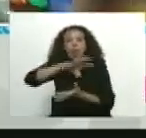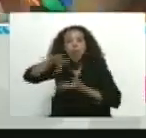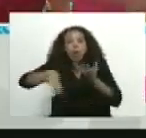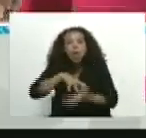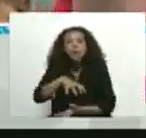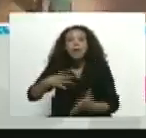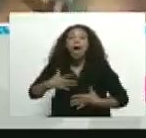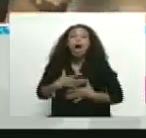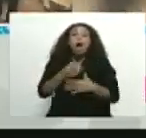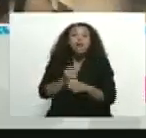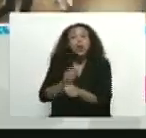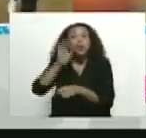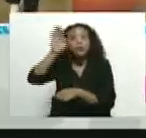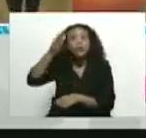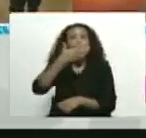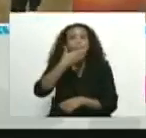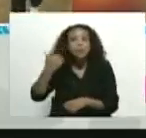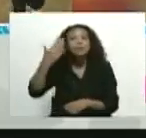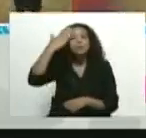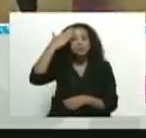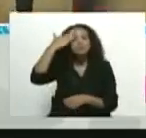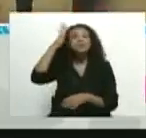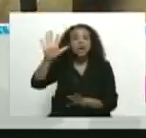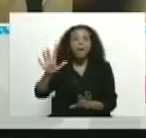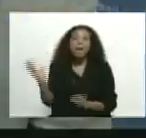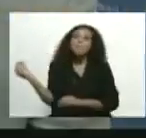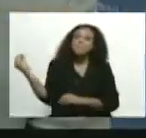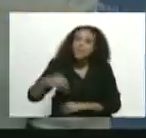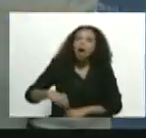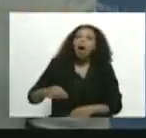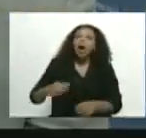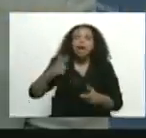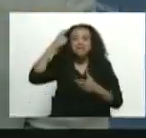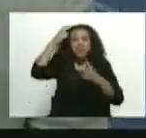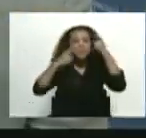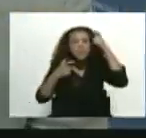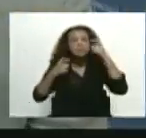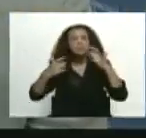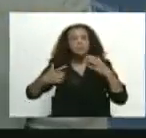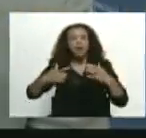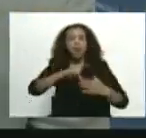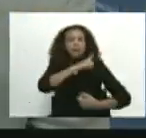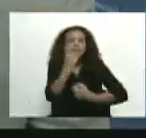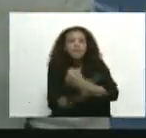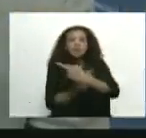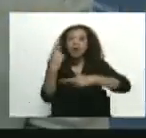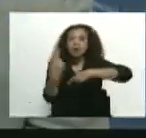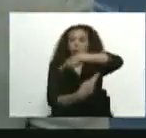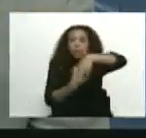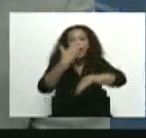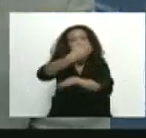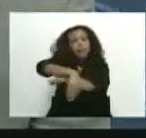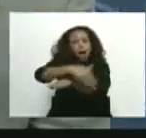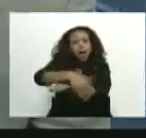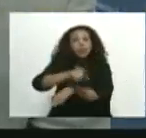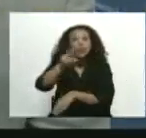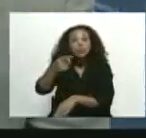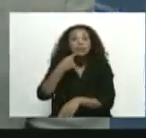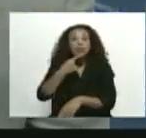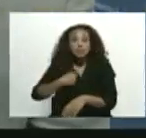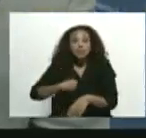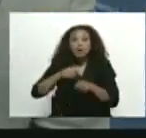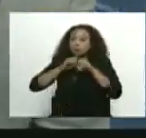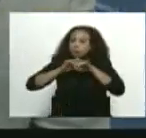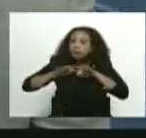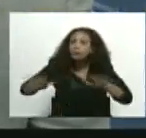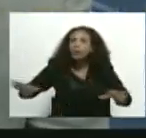la confianza de un futuro mejor, yo lo veo hoy más ratificado en el chavismo, en la fuerza bolivariana que está en la calle, lo que usted ha llamado a